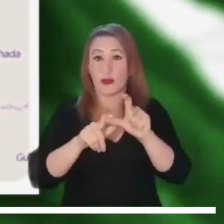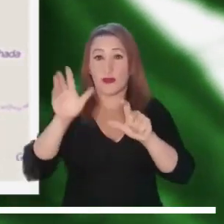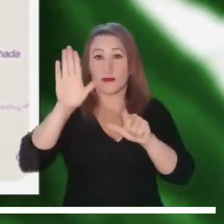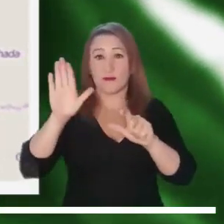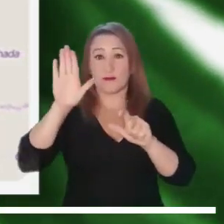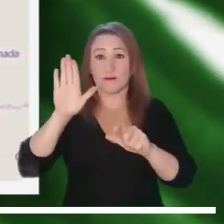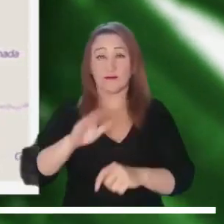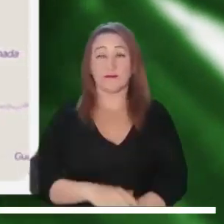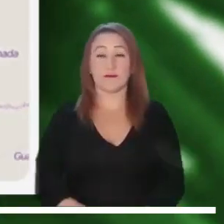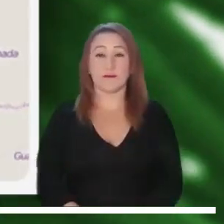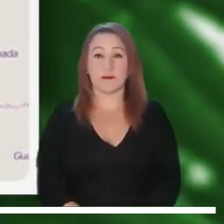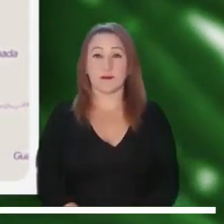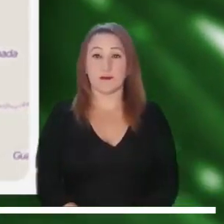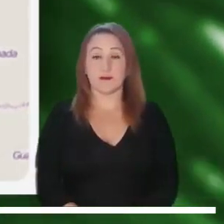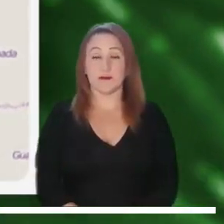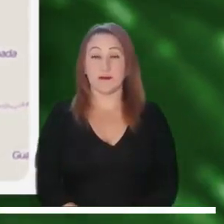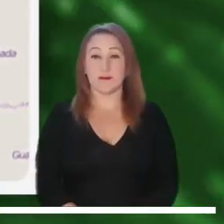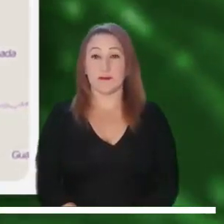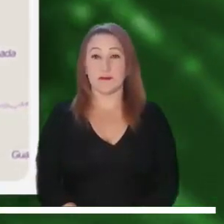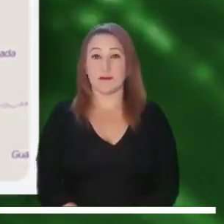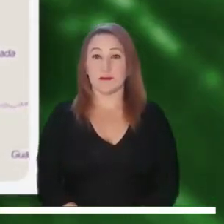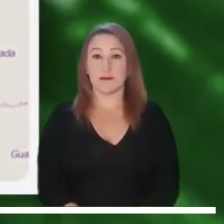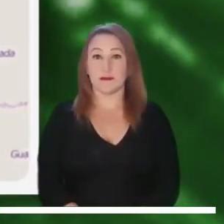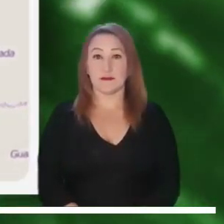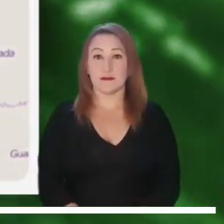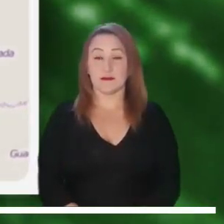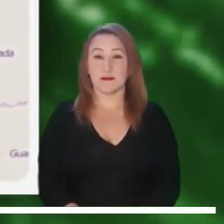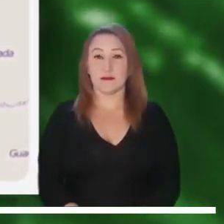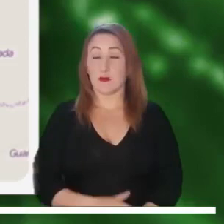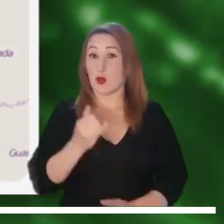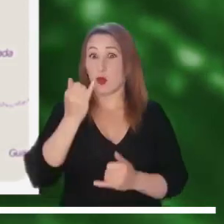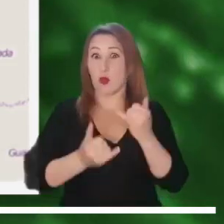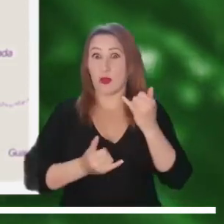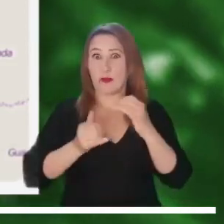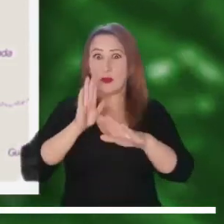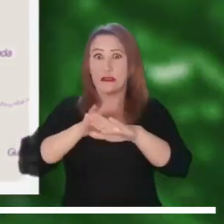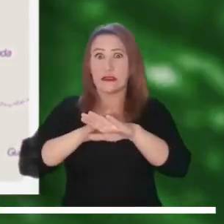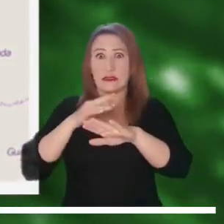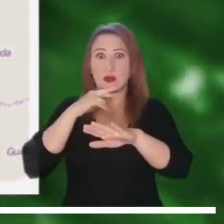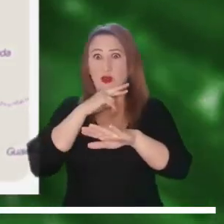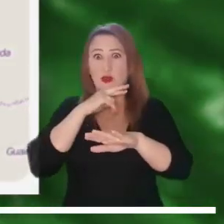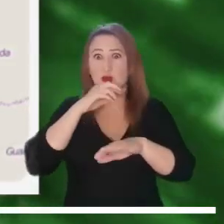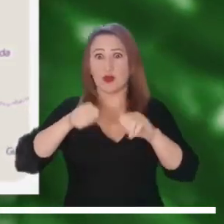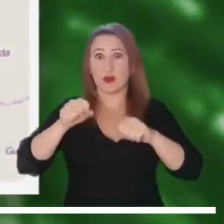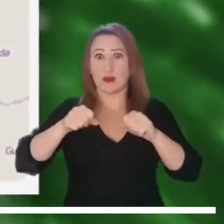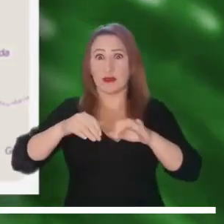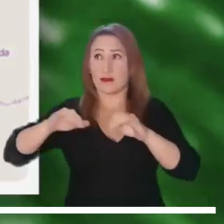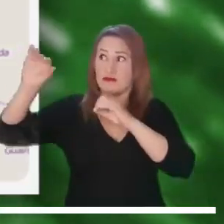Persiste la alerta naranja por la probabilidad de incendios en la cobertura vegetal del departamento de La Guajira.